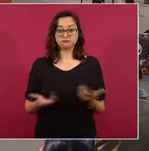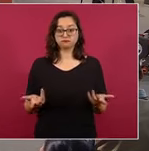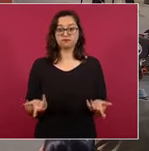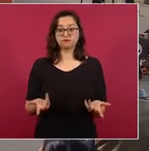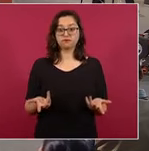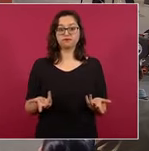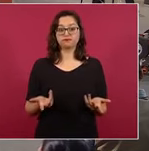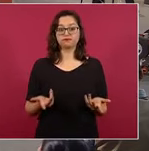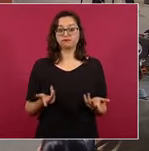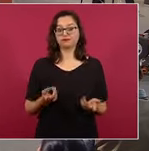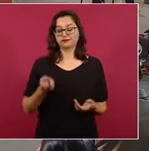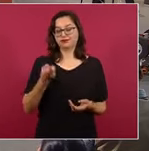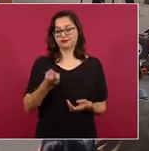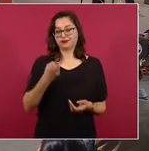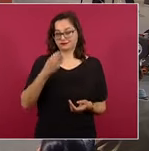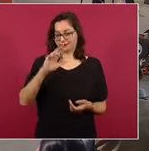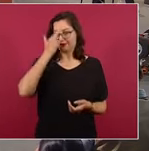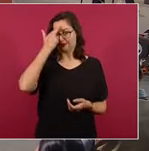esto fue ayer.